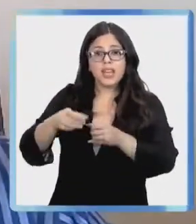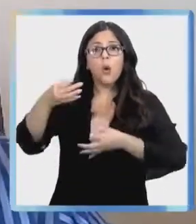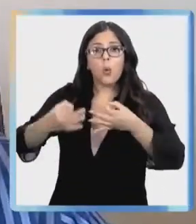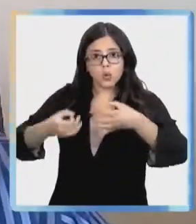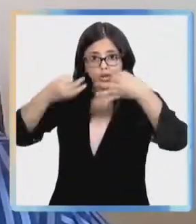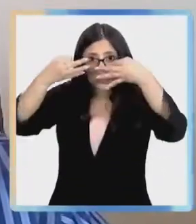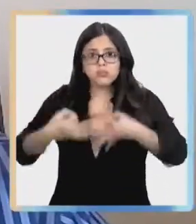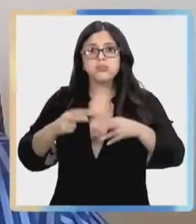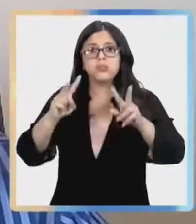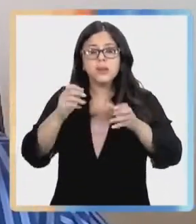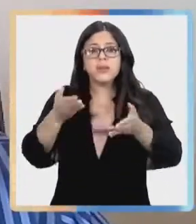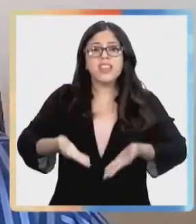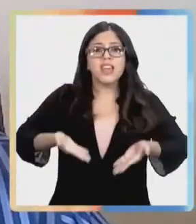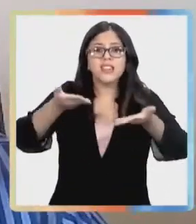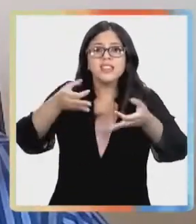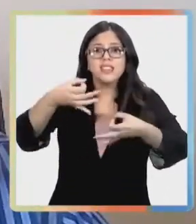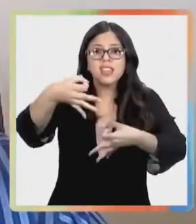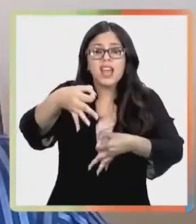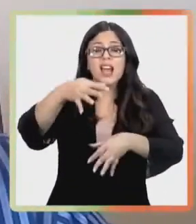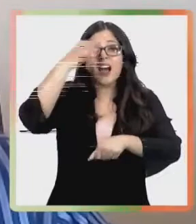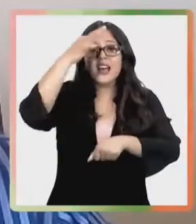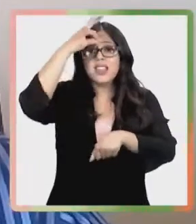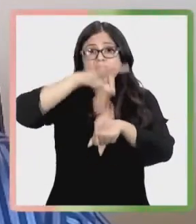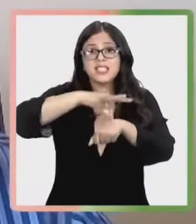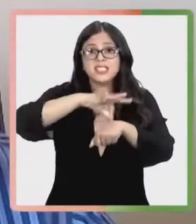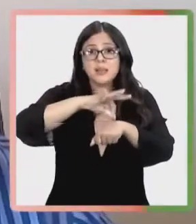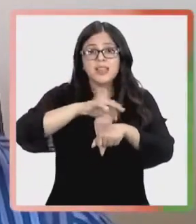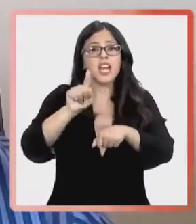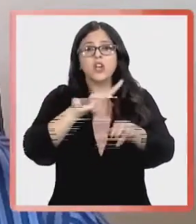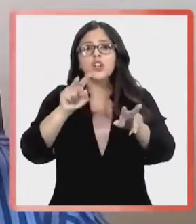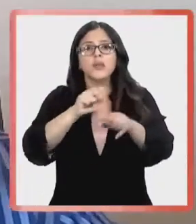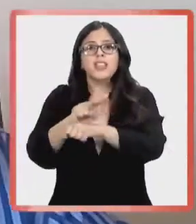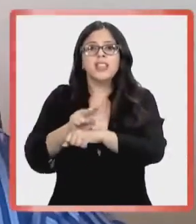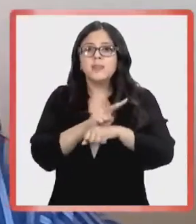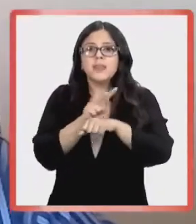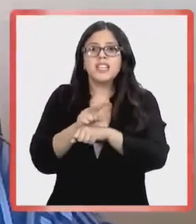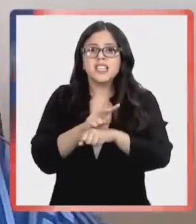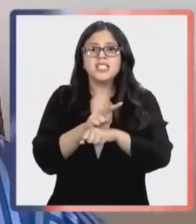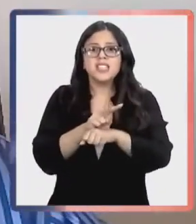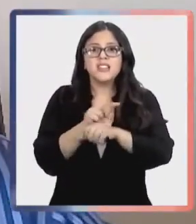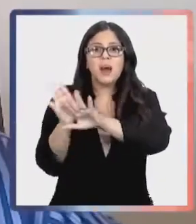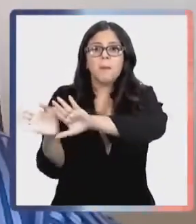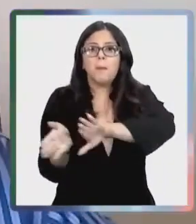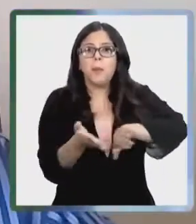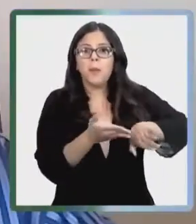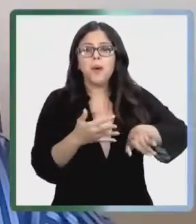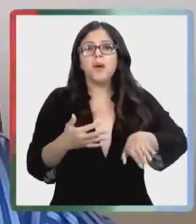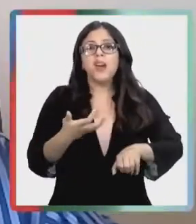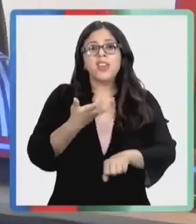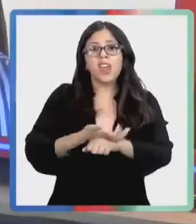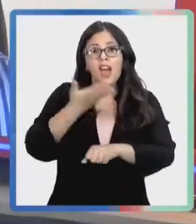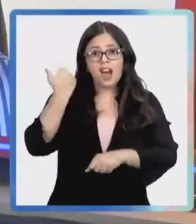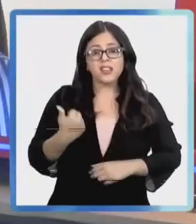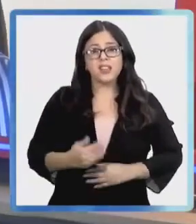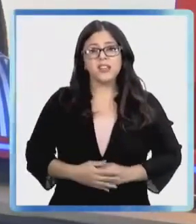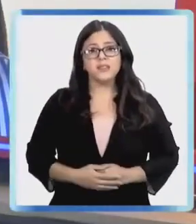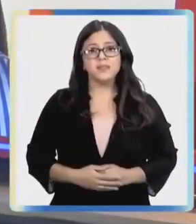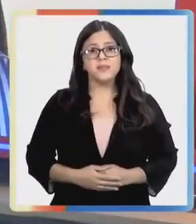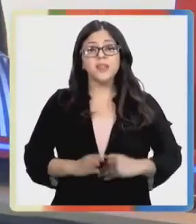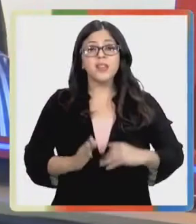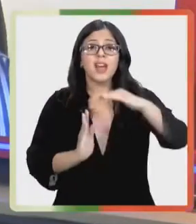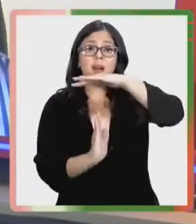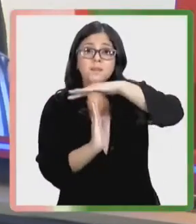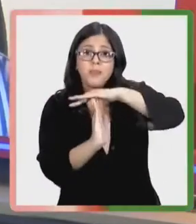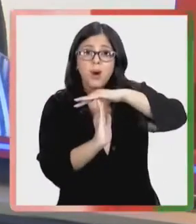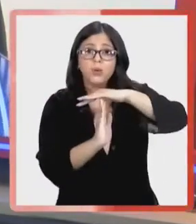justicia el otorgamiento de licencia médica y no bajo esta forma administrativa exclusionista que está ocurriendo hasta ahora. Vamos a ir a